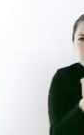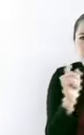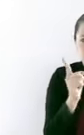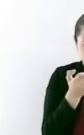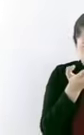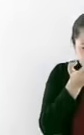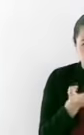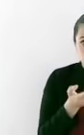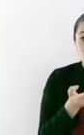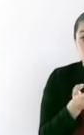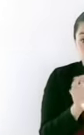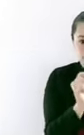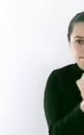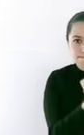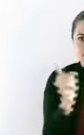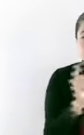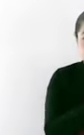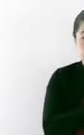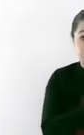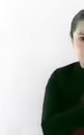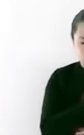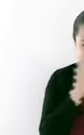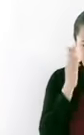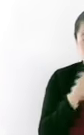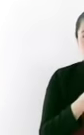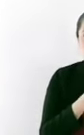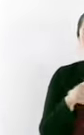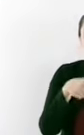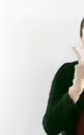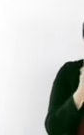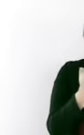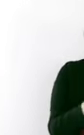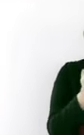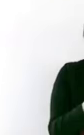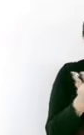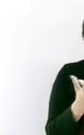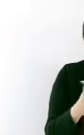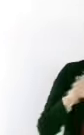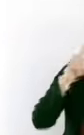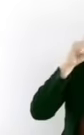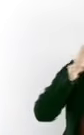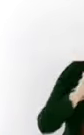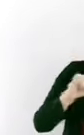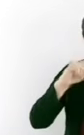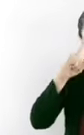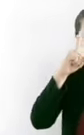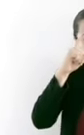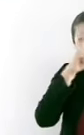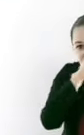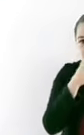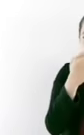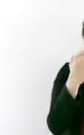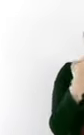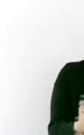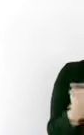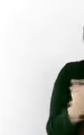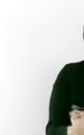Y tenemos en la actualidad un déficit, un faltante de médicos